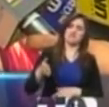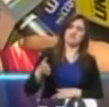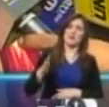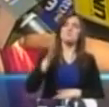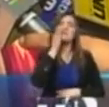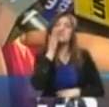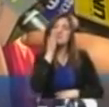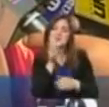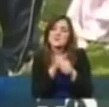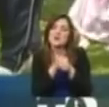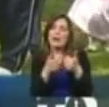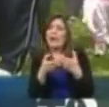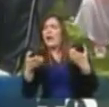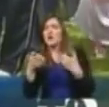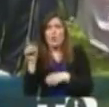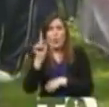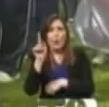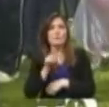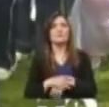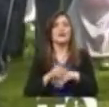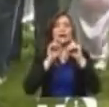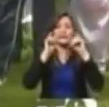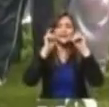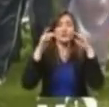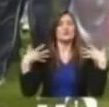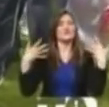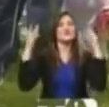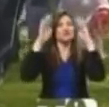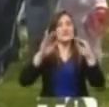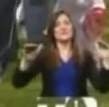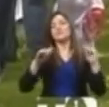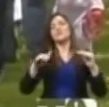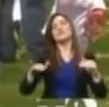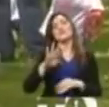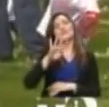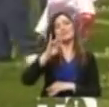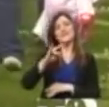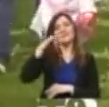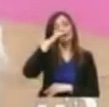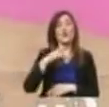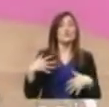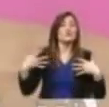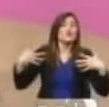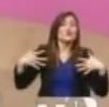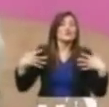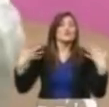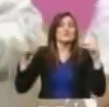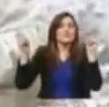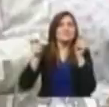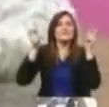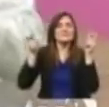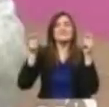en conjunto con su madre, que no sean separados. Al grito de Feliz Navidad, cerca de 47 niños se regocijaron de esta celebración,